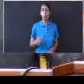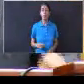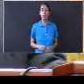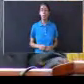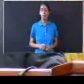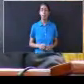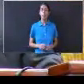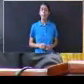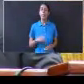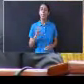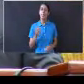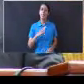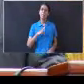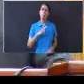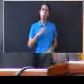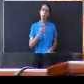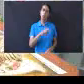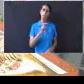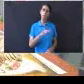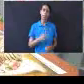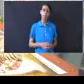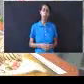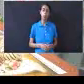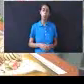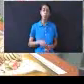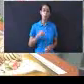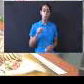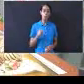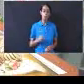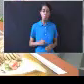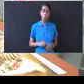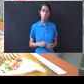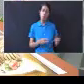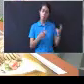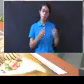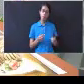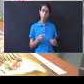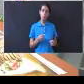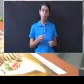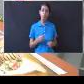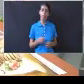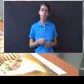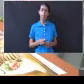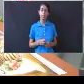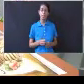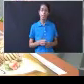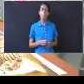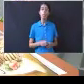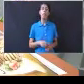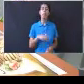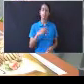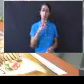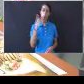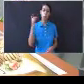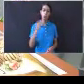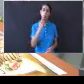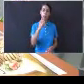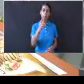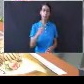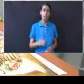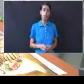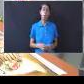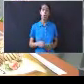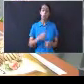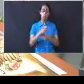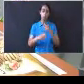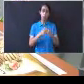vamos a restituirle. Pero no sólo así, los años que se comió la oruga, el saltón, el revoltón y la langosta,